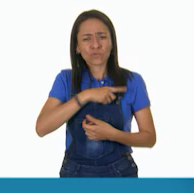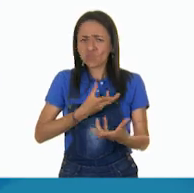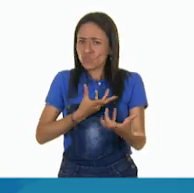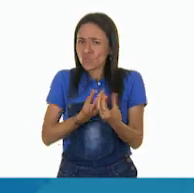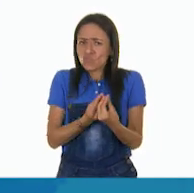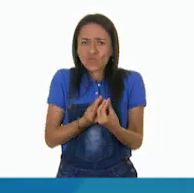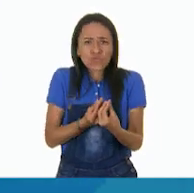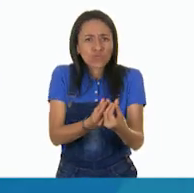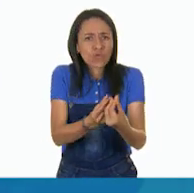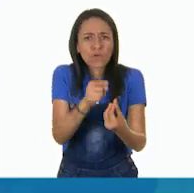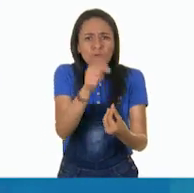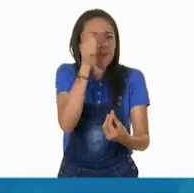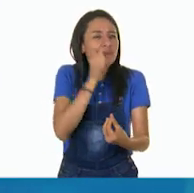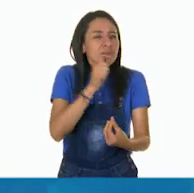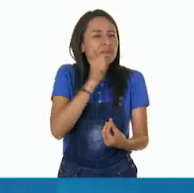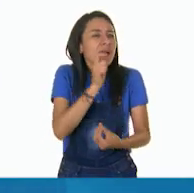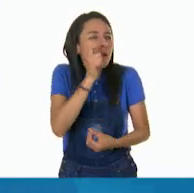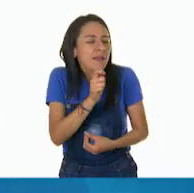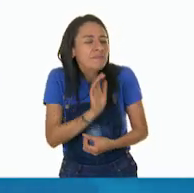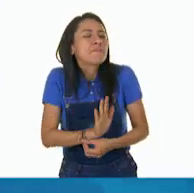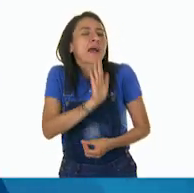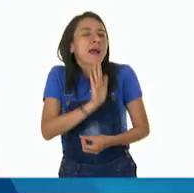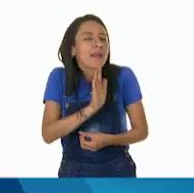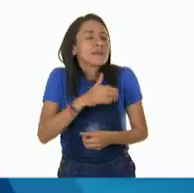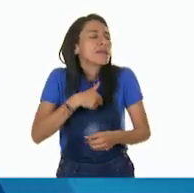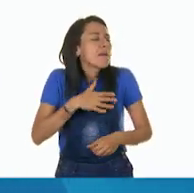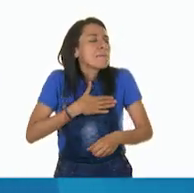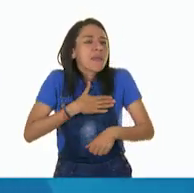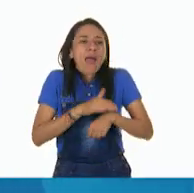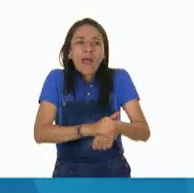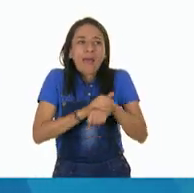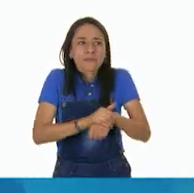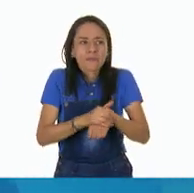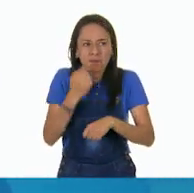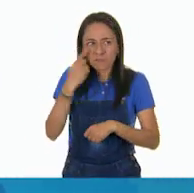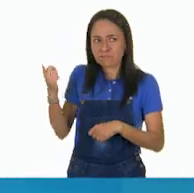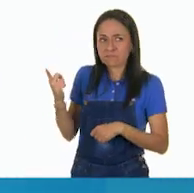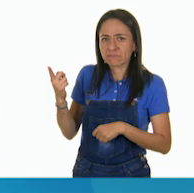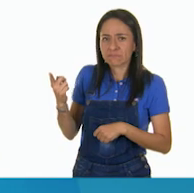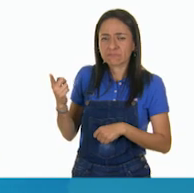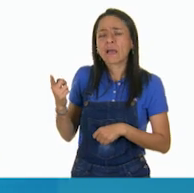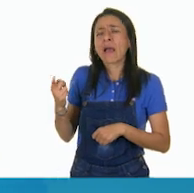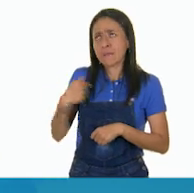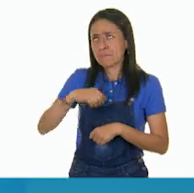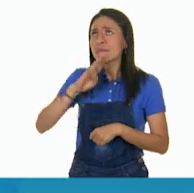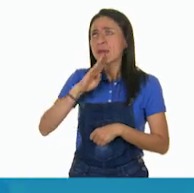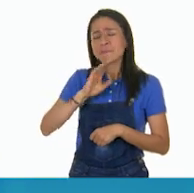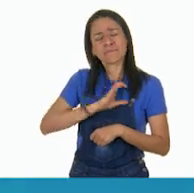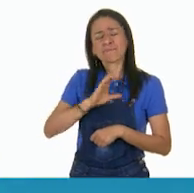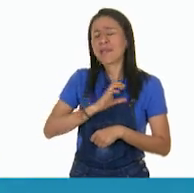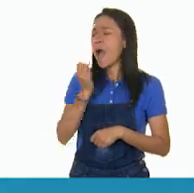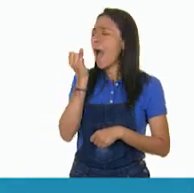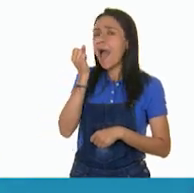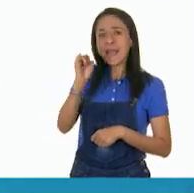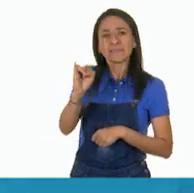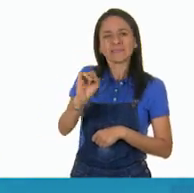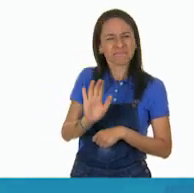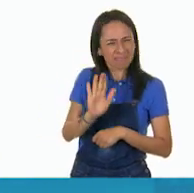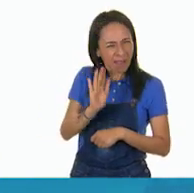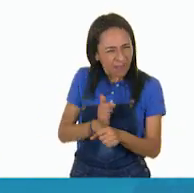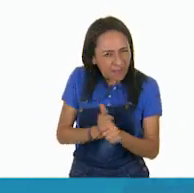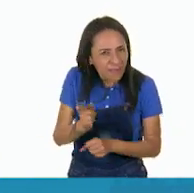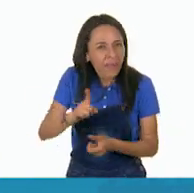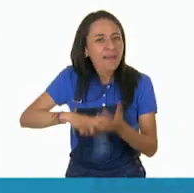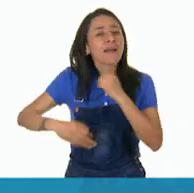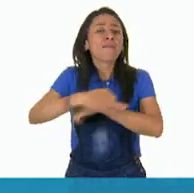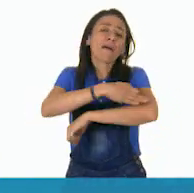el producto es como un amigo que siempre está cerca o como este así me quieren mi mamá que parece que una de la familia y todo el